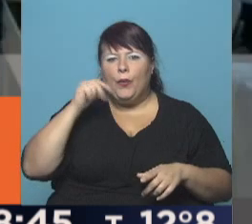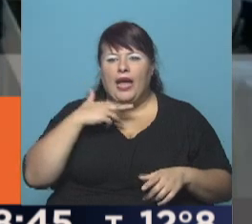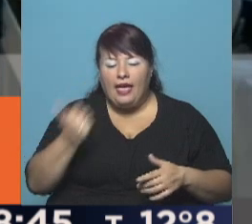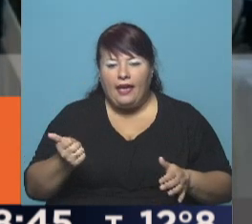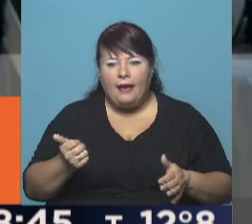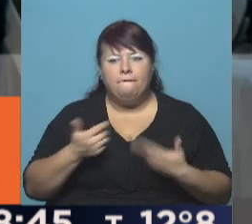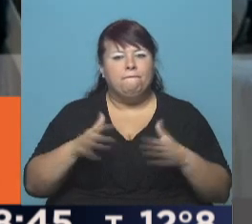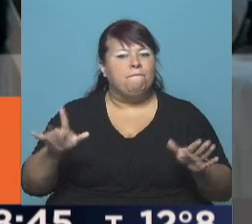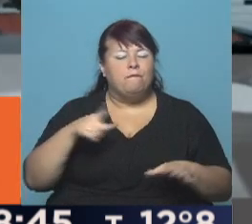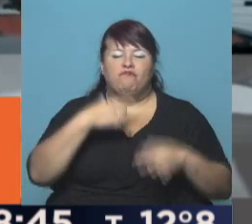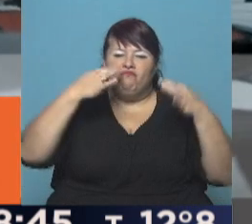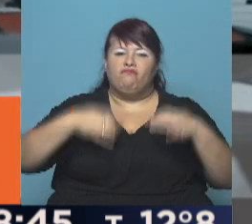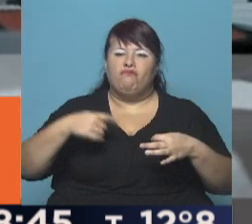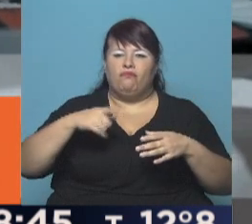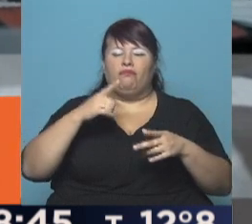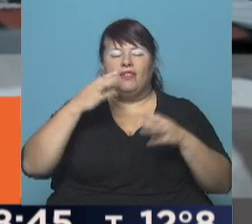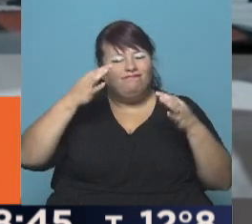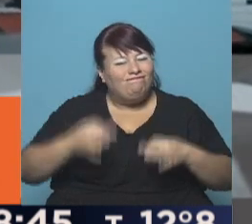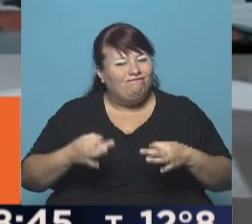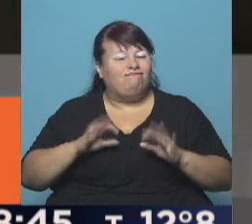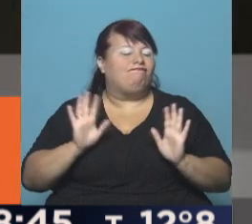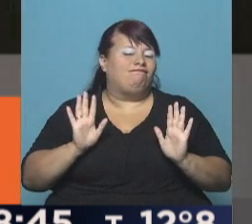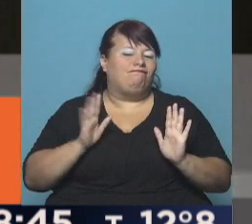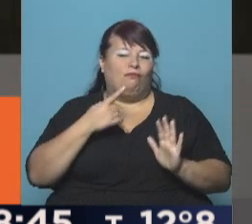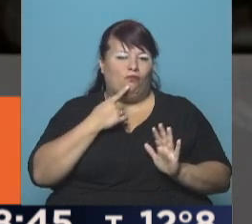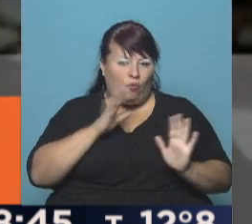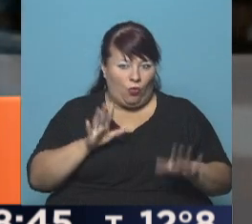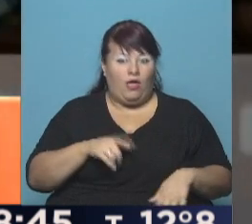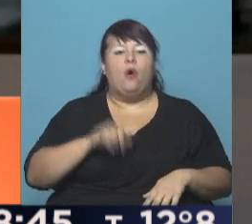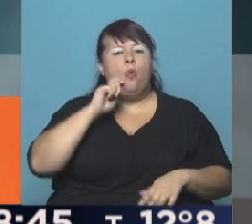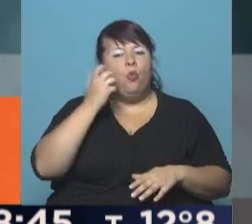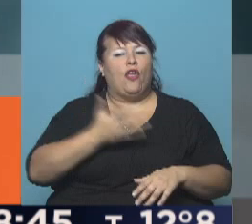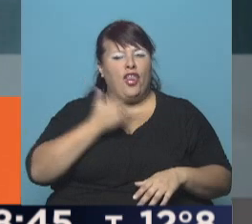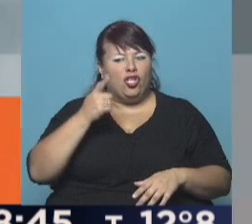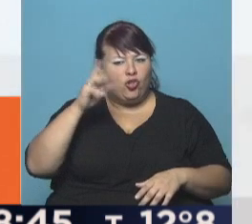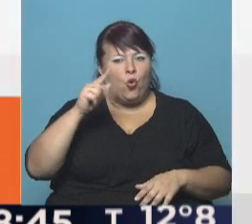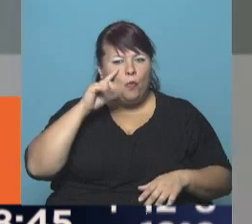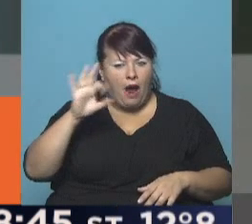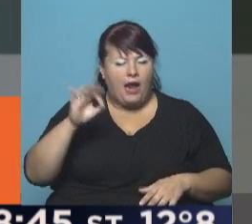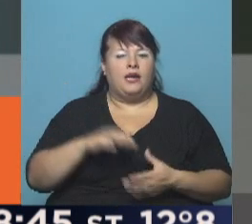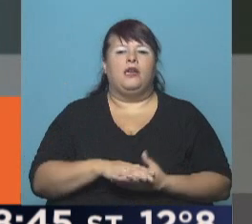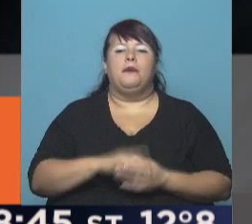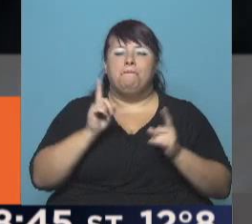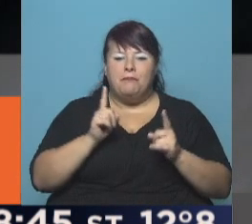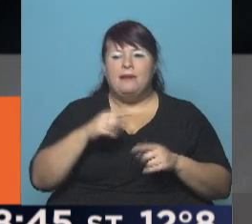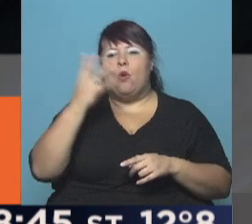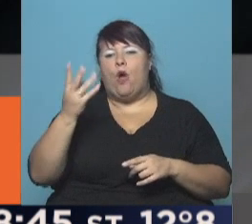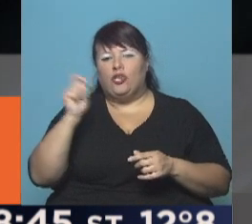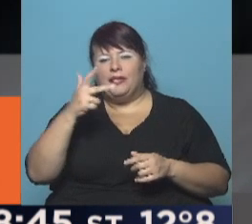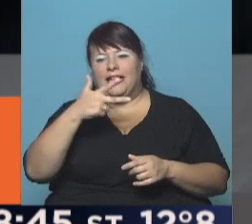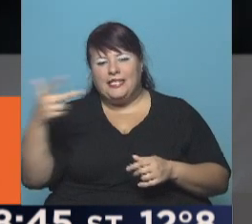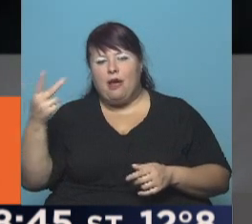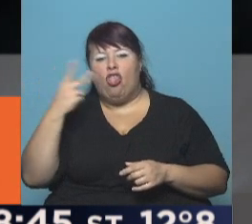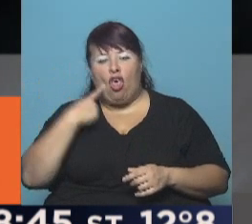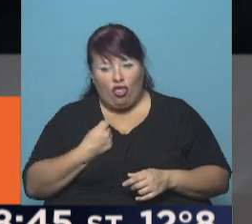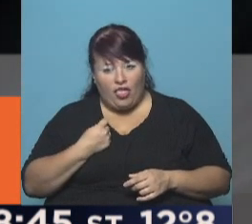hija, sus principios y sus convicciones se ponen a prueba. Del muy buen director rumano Cristian Mungiu, el mismo de